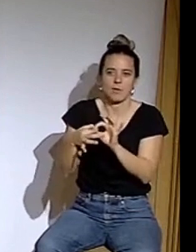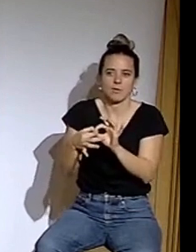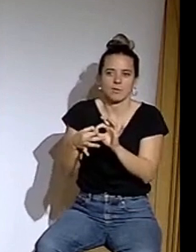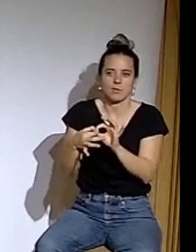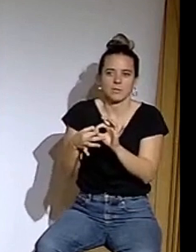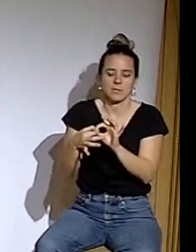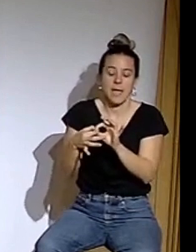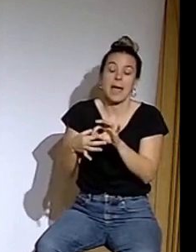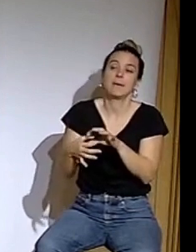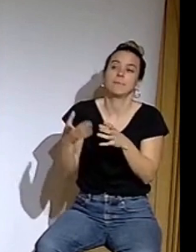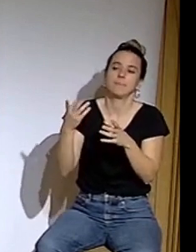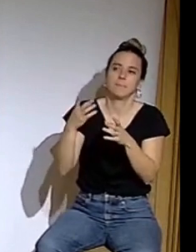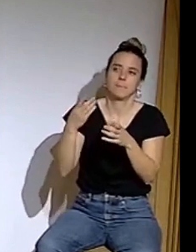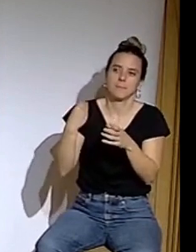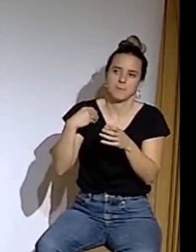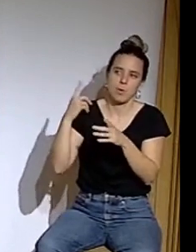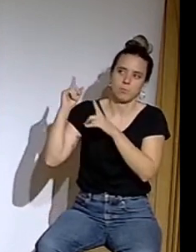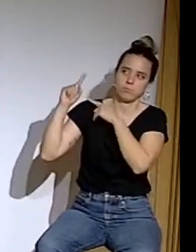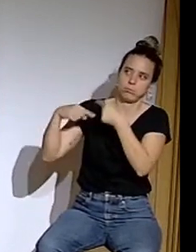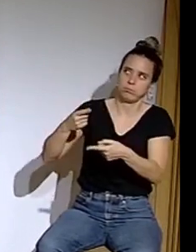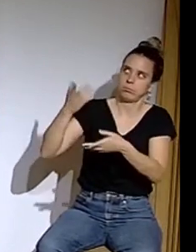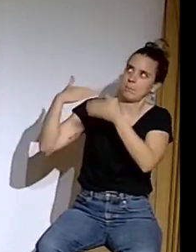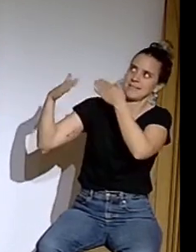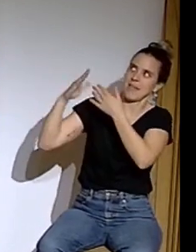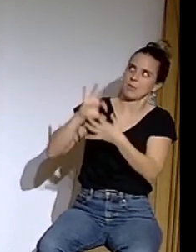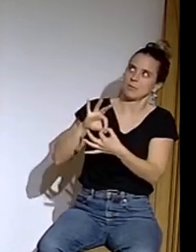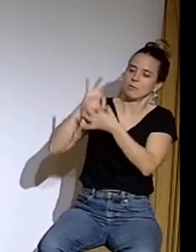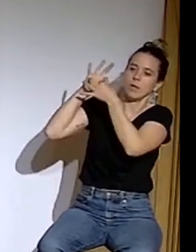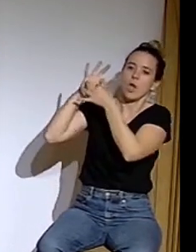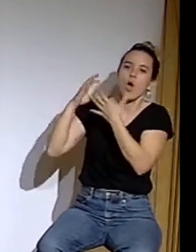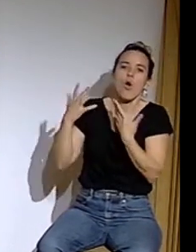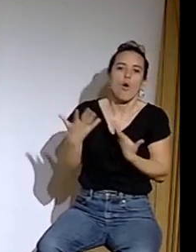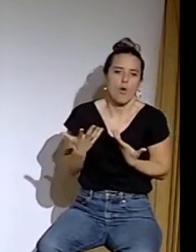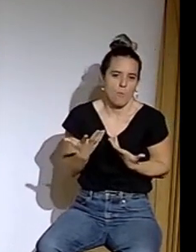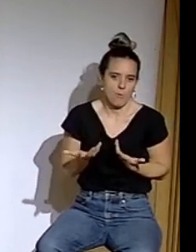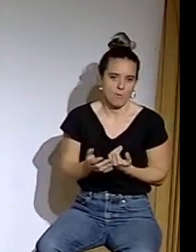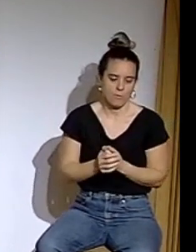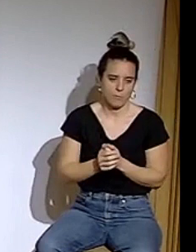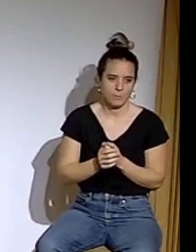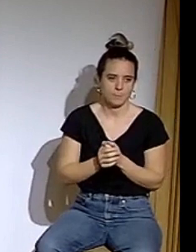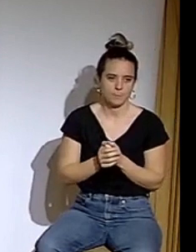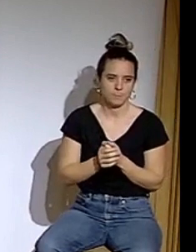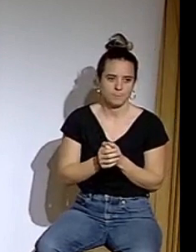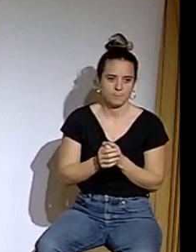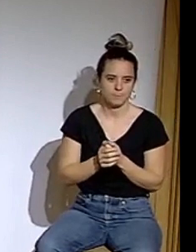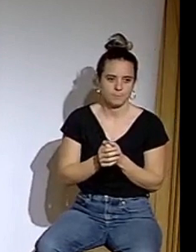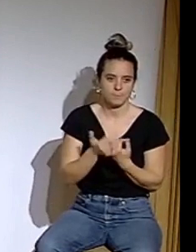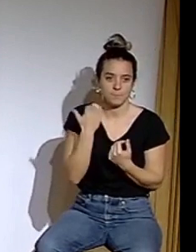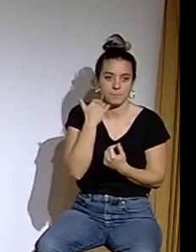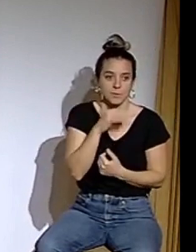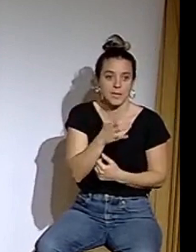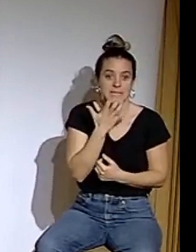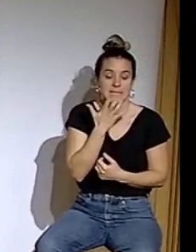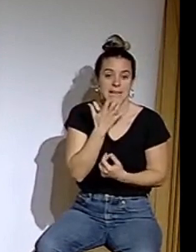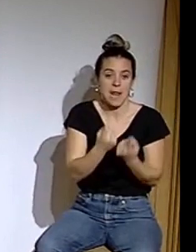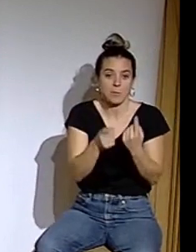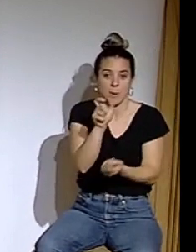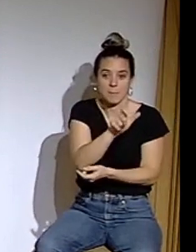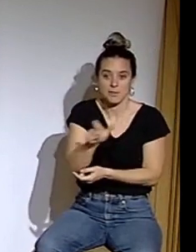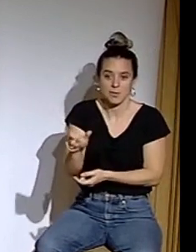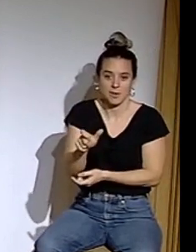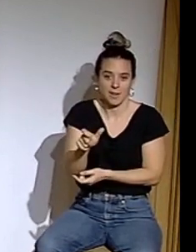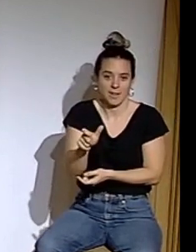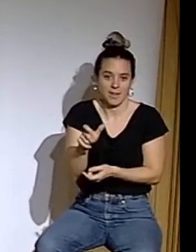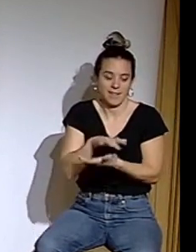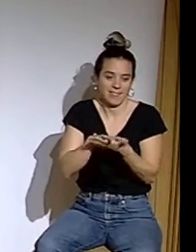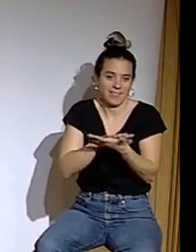estas genealogías o estos continuos pasados a los que hacéis referencia no sé si alguien me apetece hablar de esto